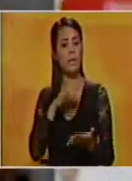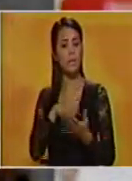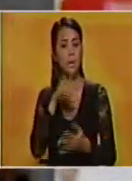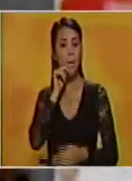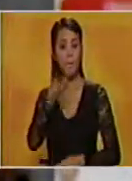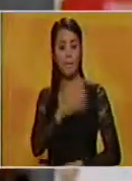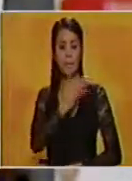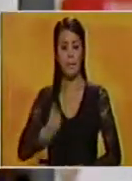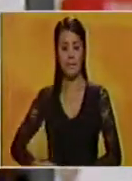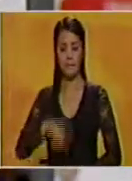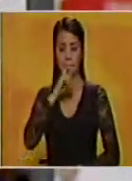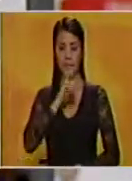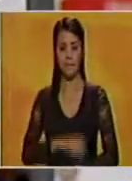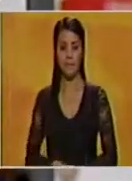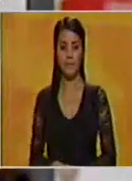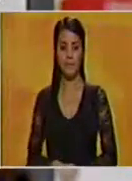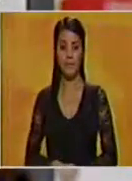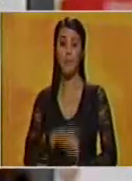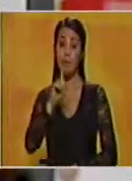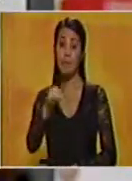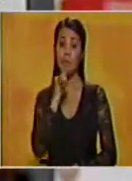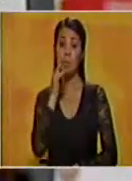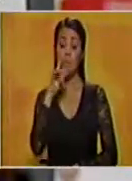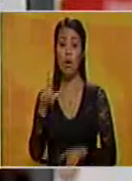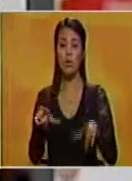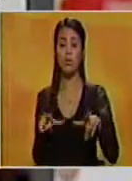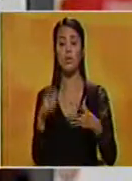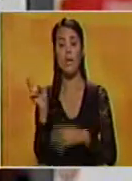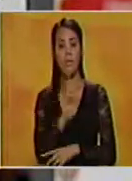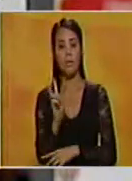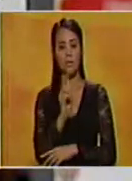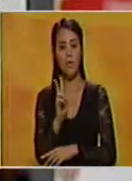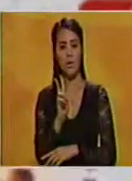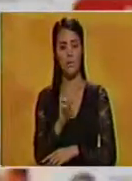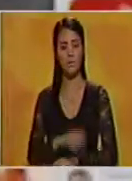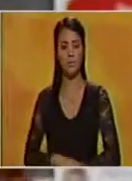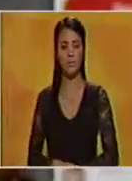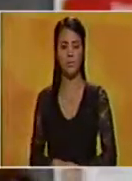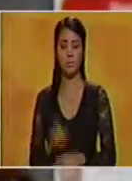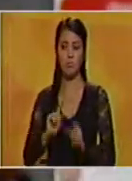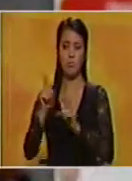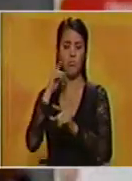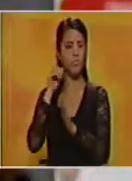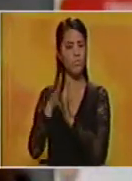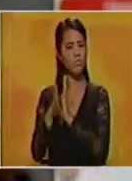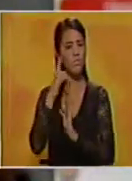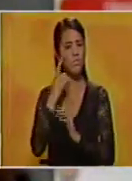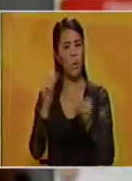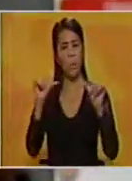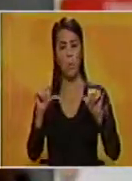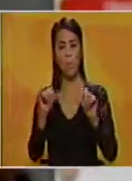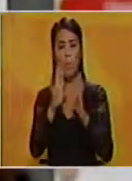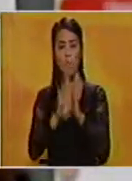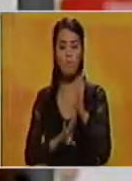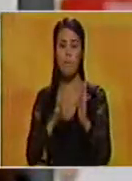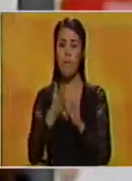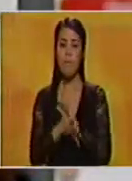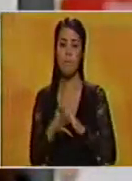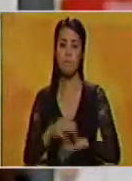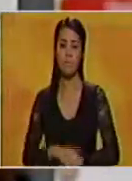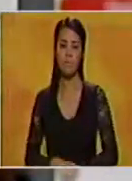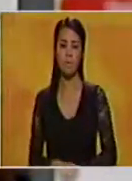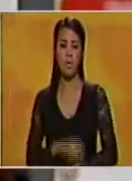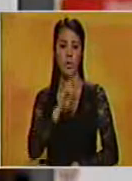maduro resaltó además que los títulos de venezuela a manos de credit suisse han perdido su valor por el orden de los